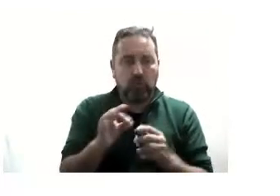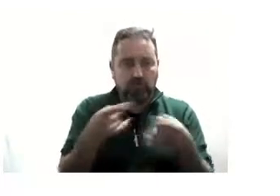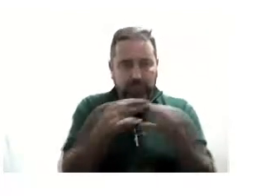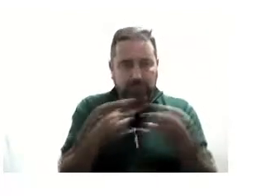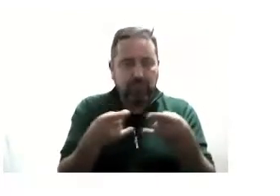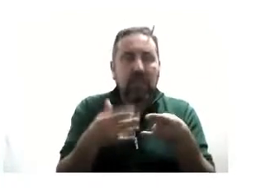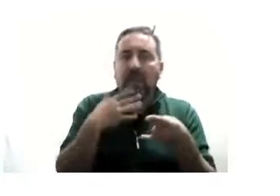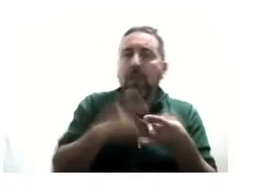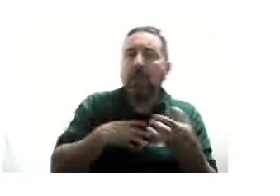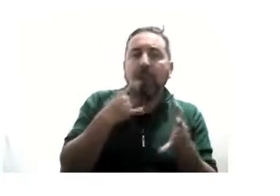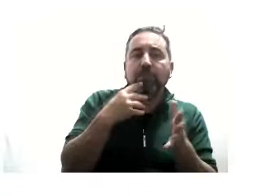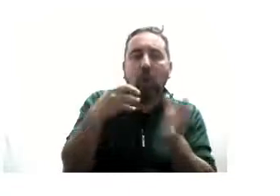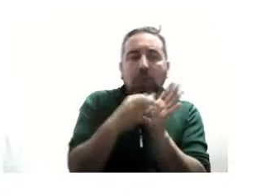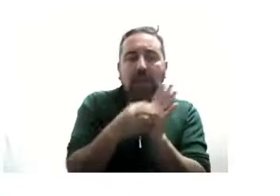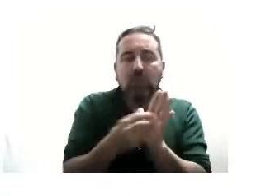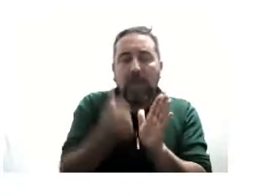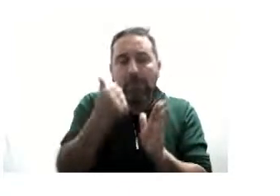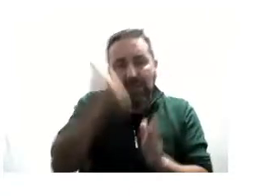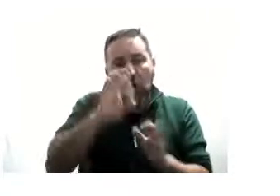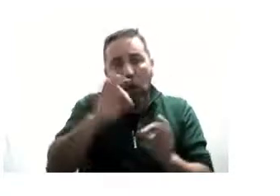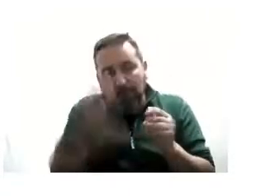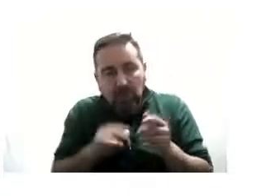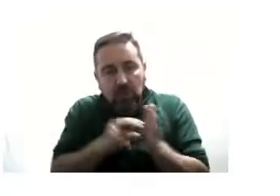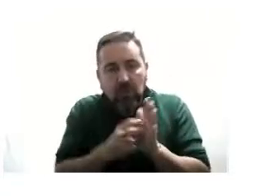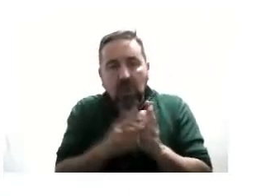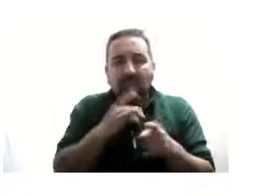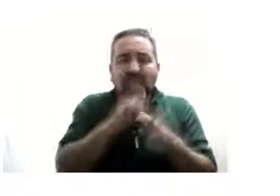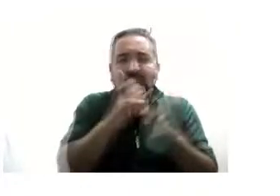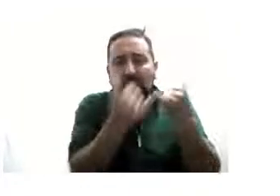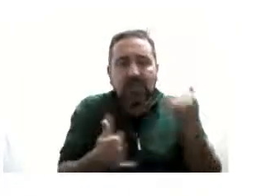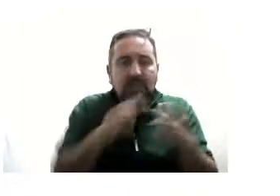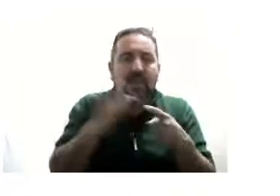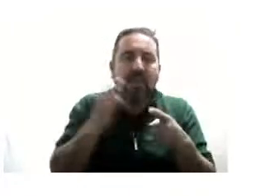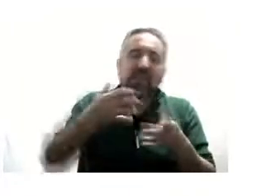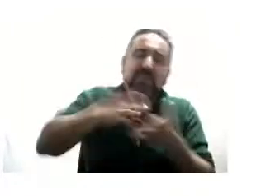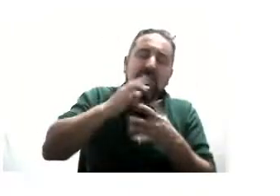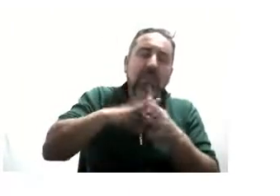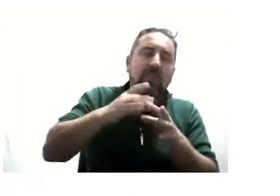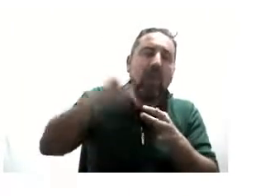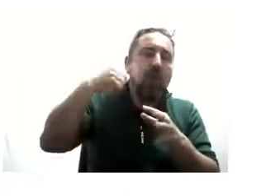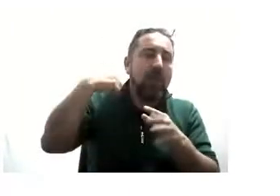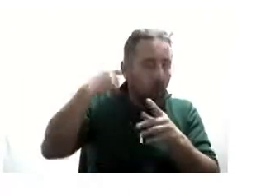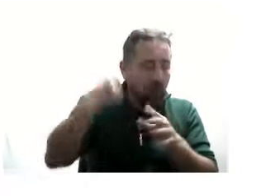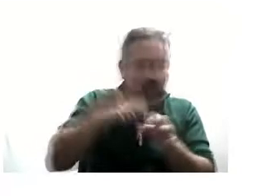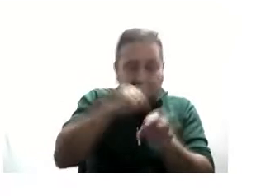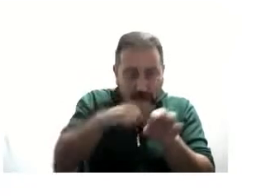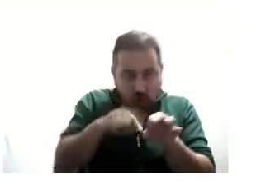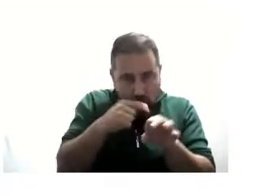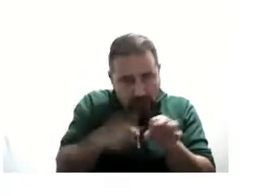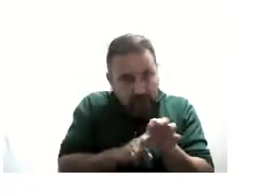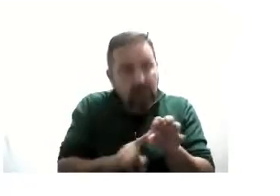más contactos o menos contactos, si la guía debe ser perimodiolar, eso significa que se enrolla a través de la cóclea, o debe